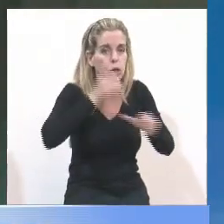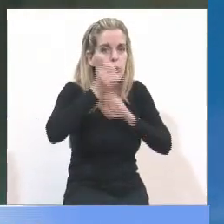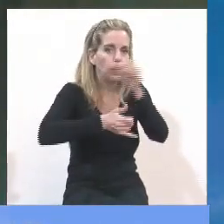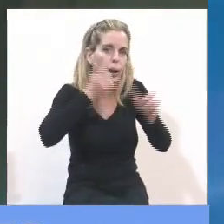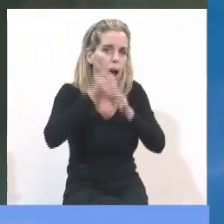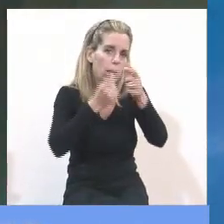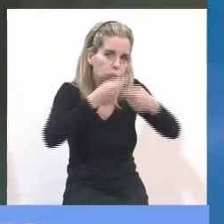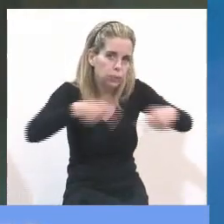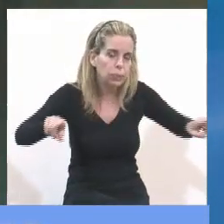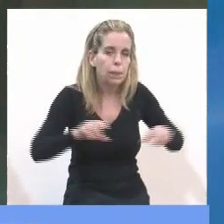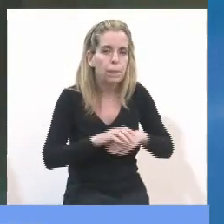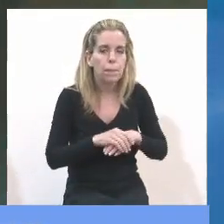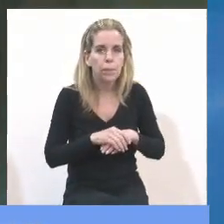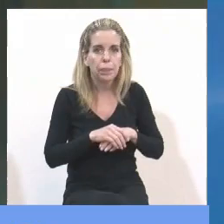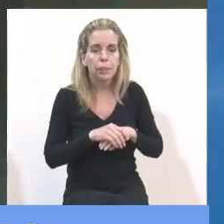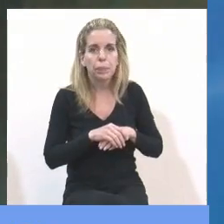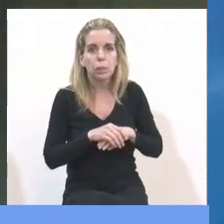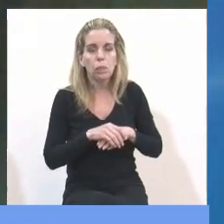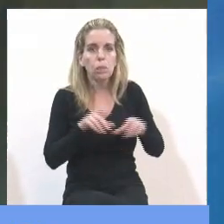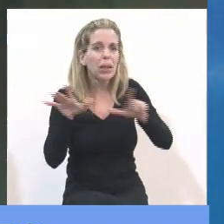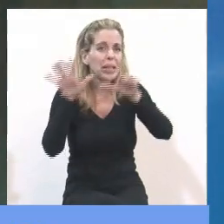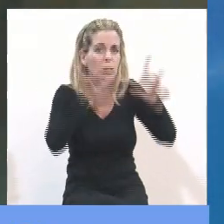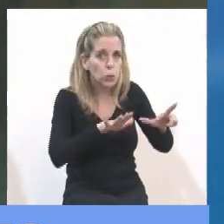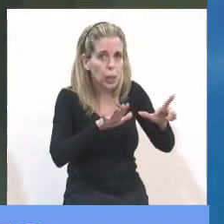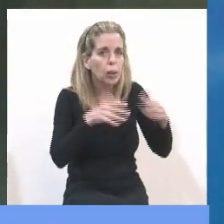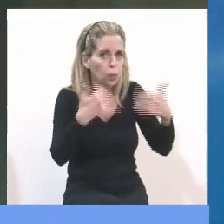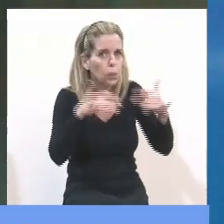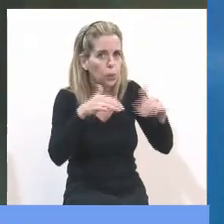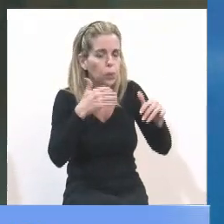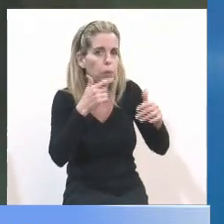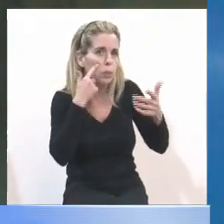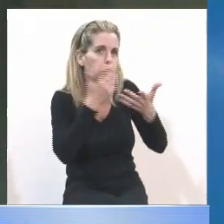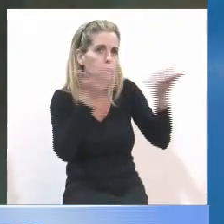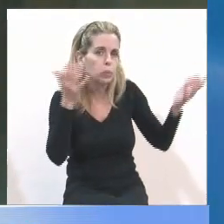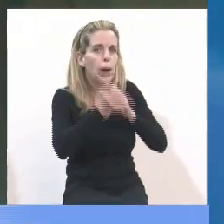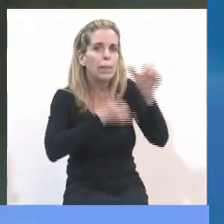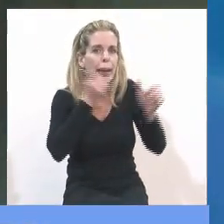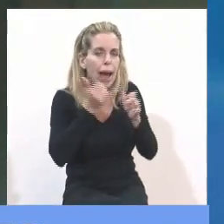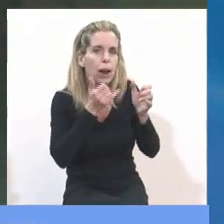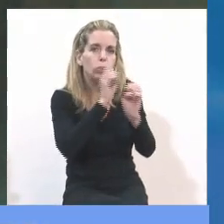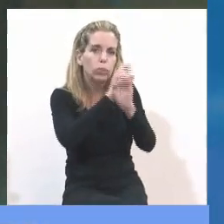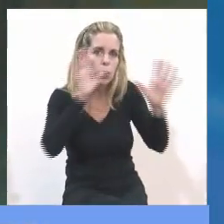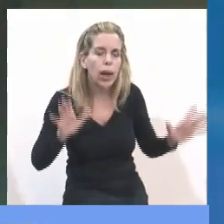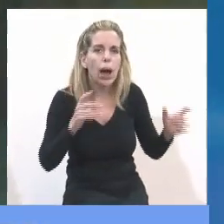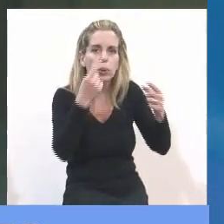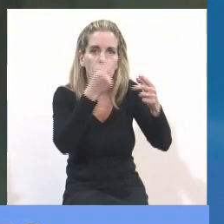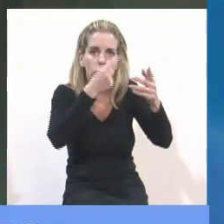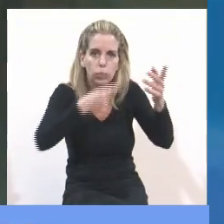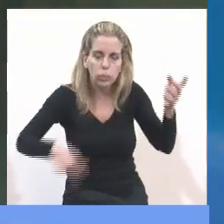Senado su traslado, y muchos fueron muy ilustrativos. Incluso hubo un caso en donde explicaron